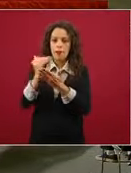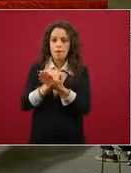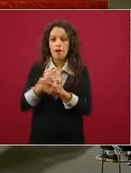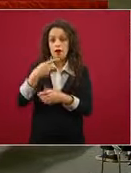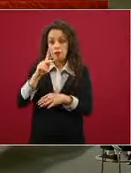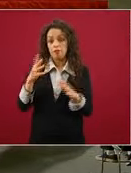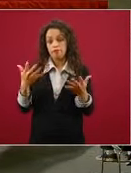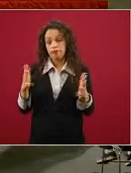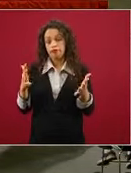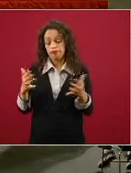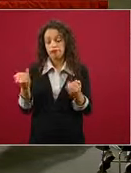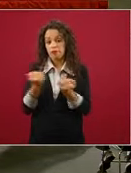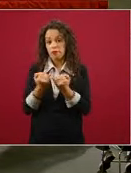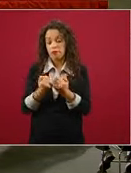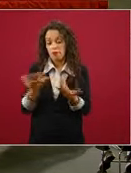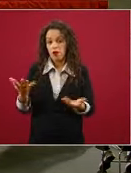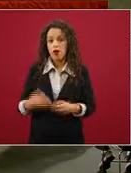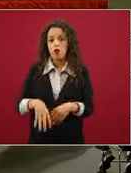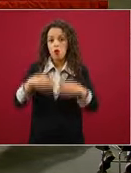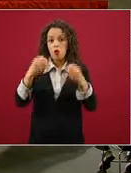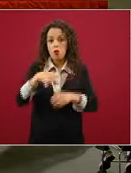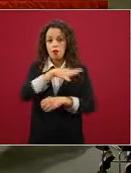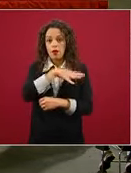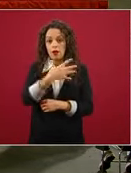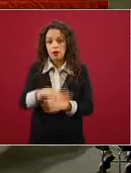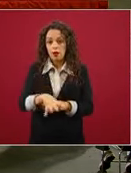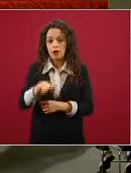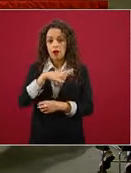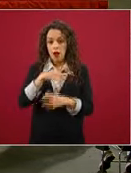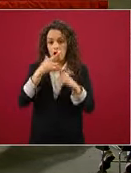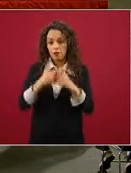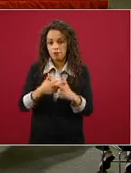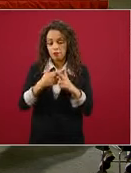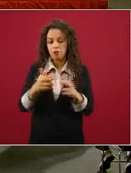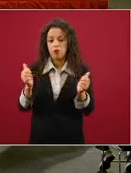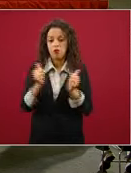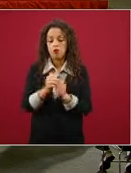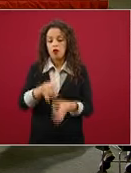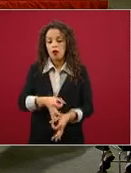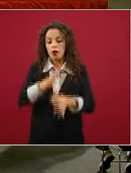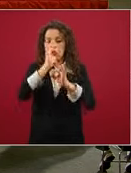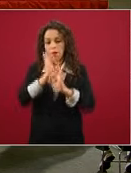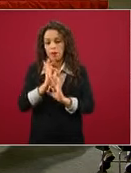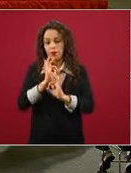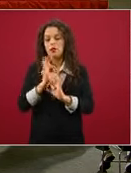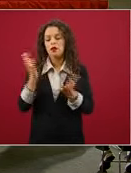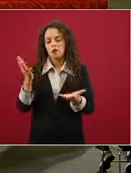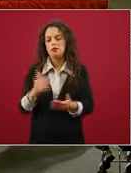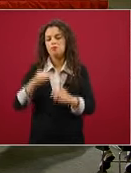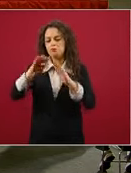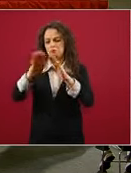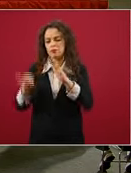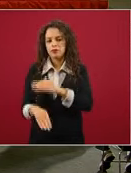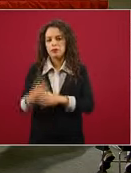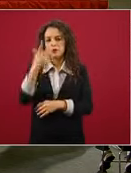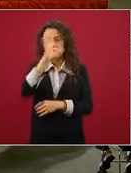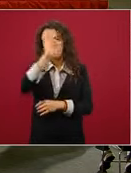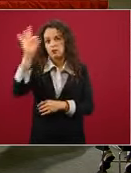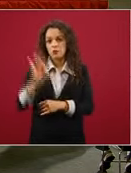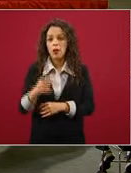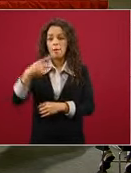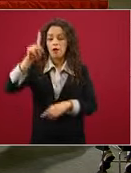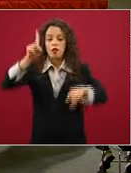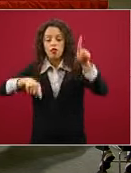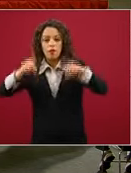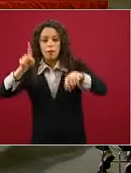39% ocupación camas general, 46 camas con ventilador, aún por debajo del 50%, dependiendo de cómo continúe la intensidad,